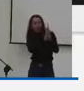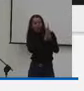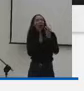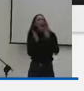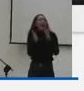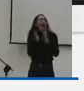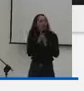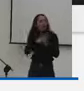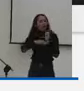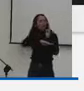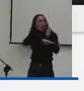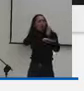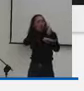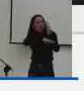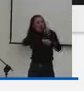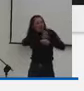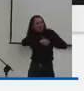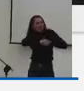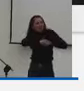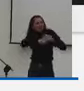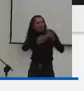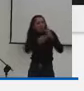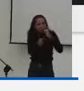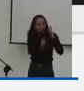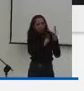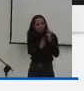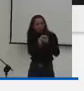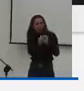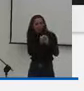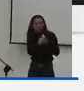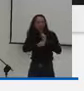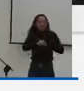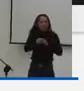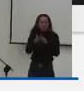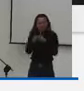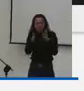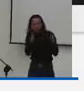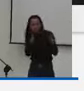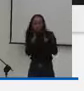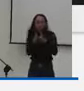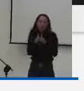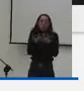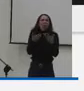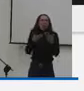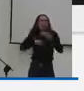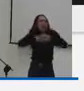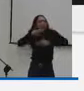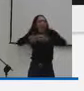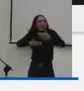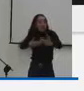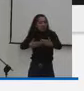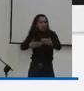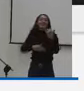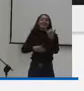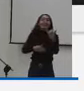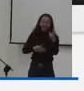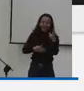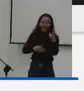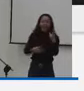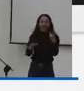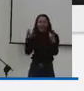los clubes hagan este proceso en efecto se está evaluando esa situación y se pondrá